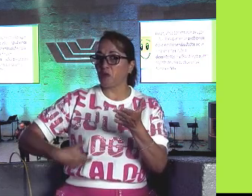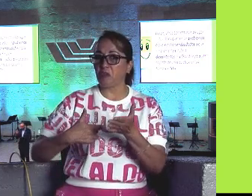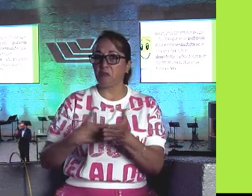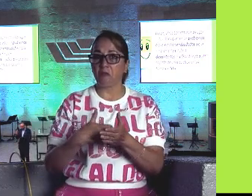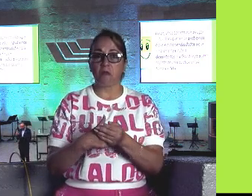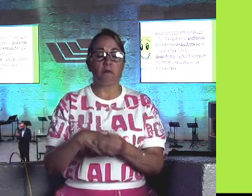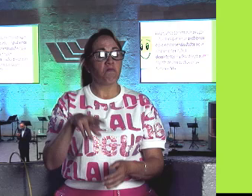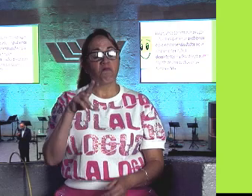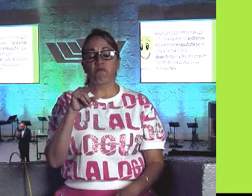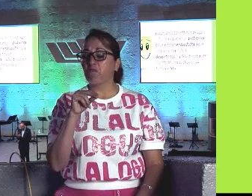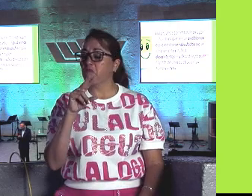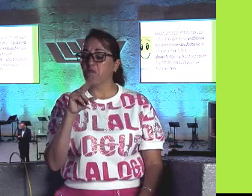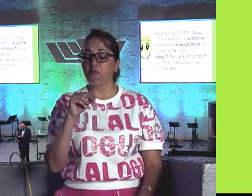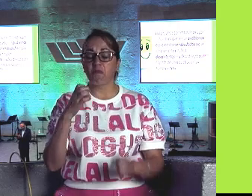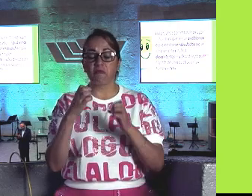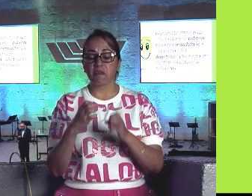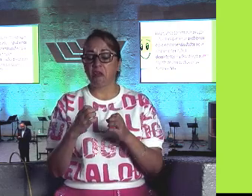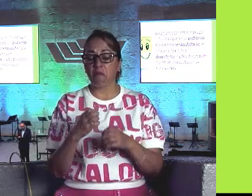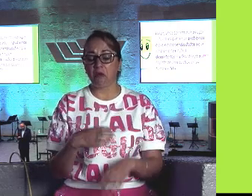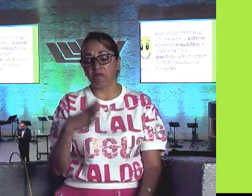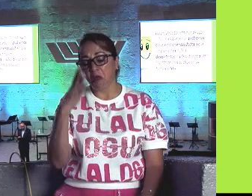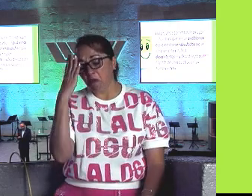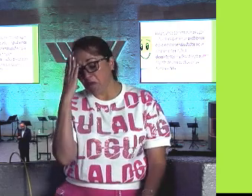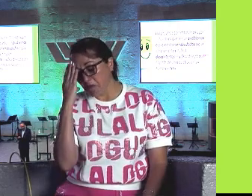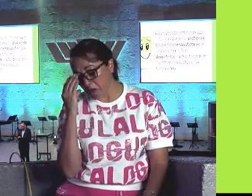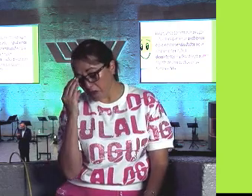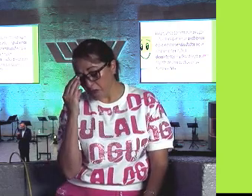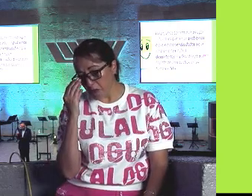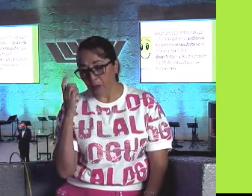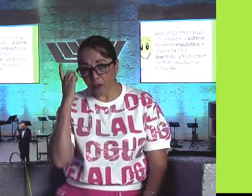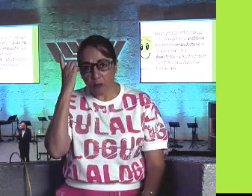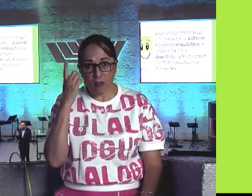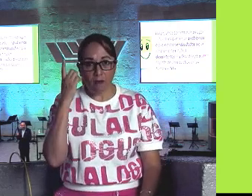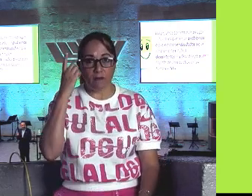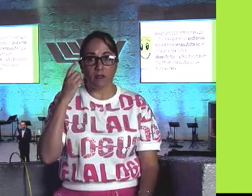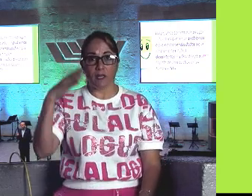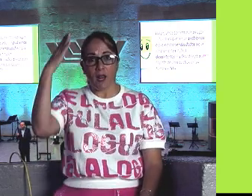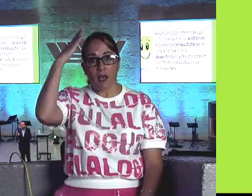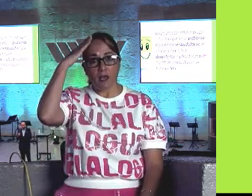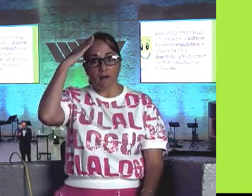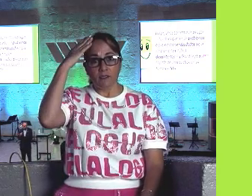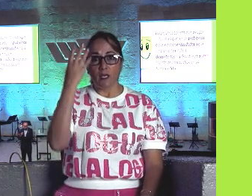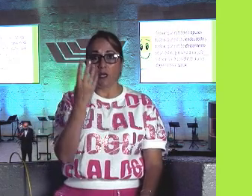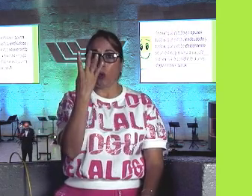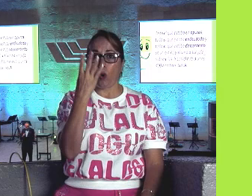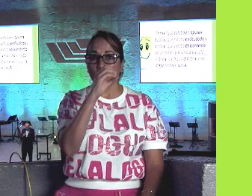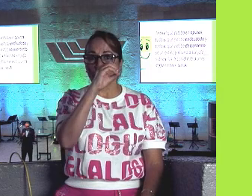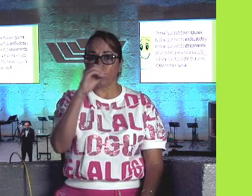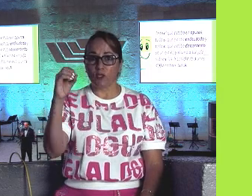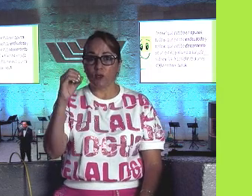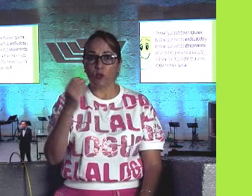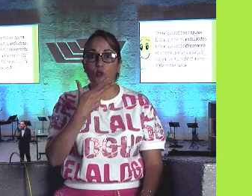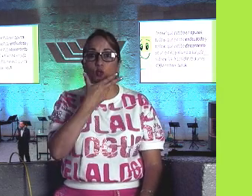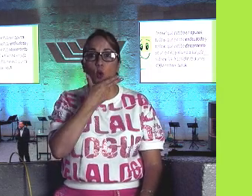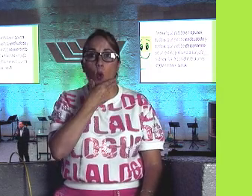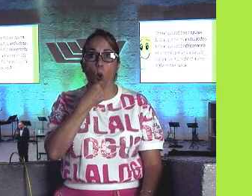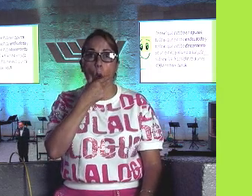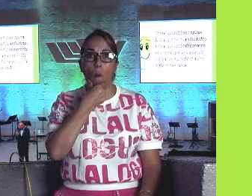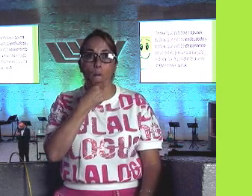Descontentos. Y David llegó a ser capitán de unos 400 hombres. Tercer traducción, Nueva